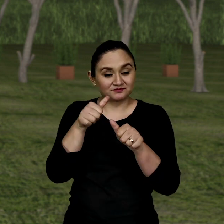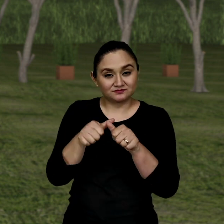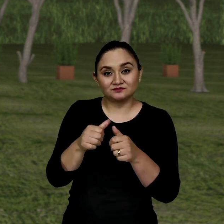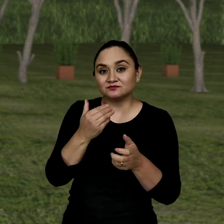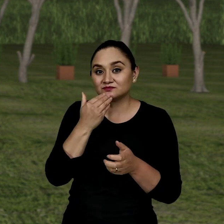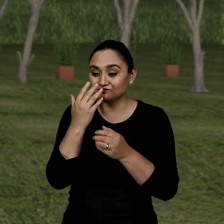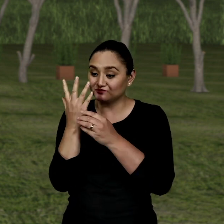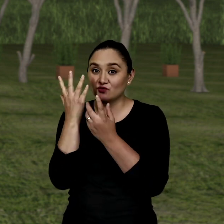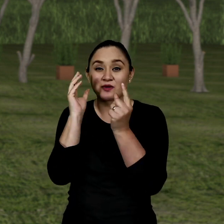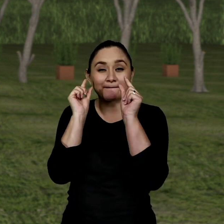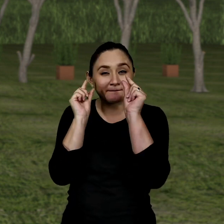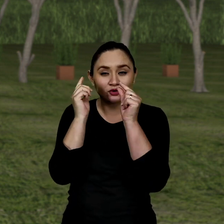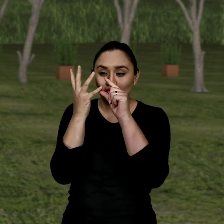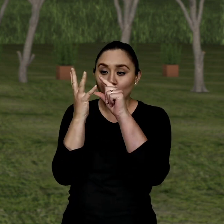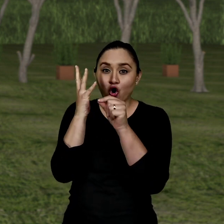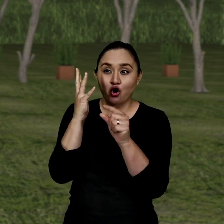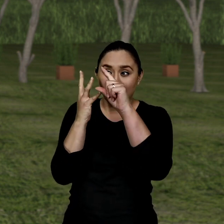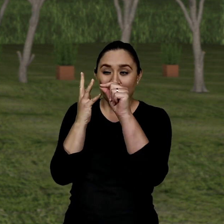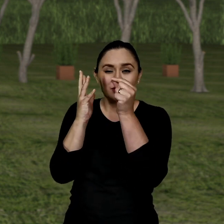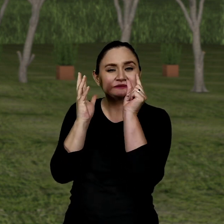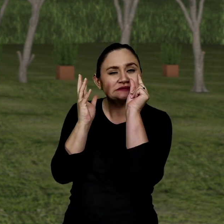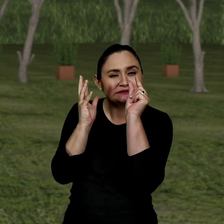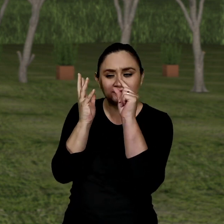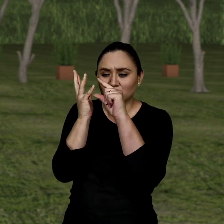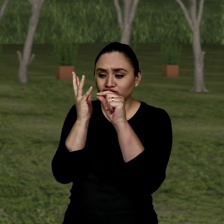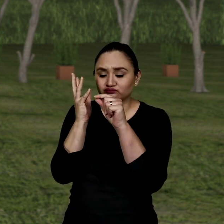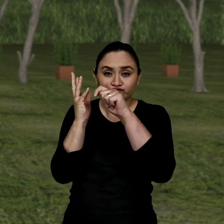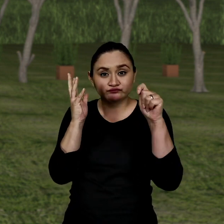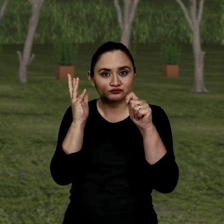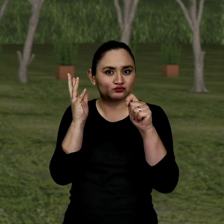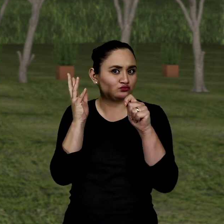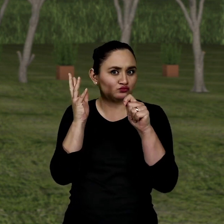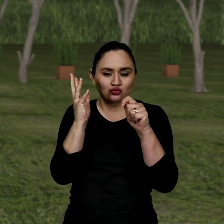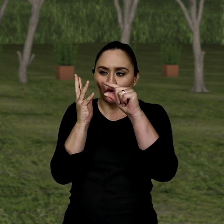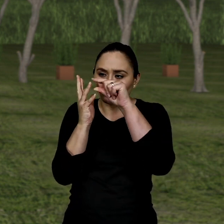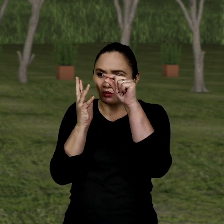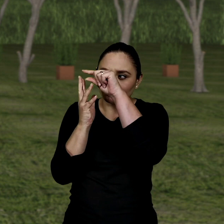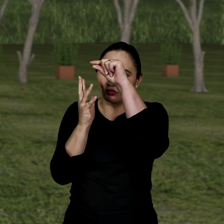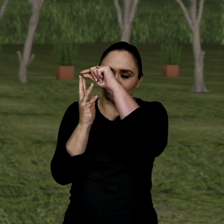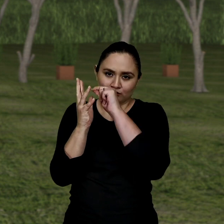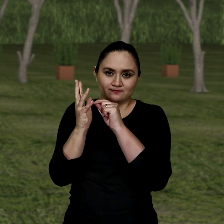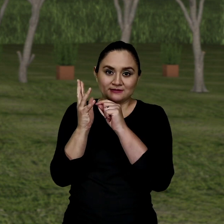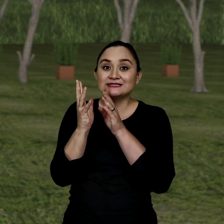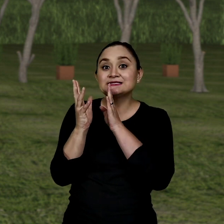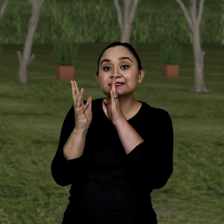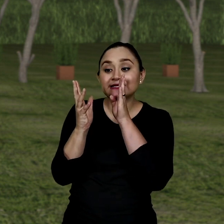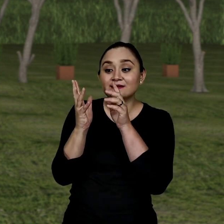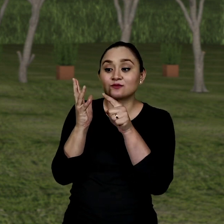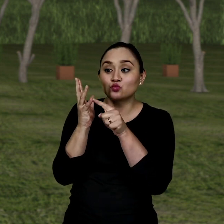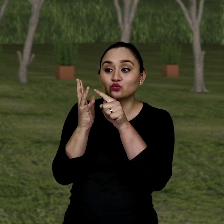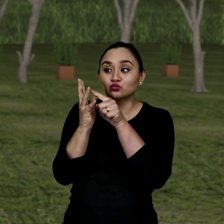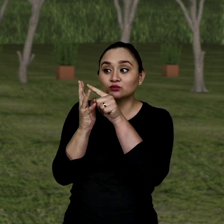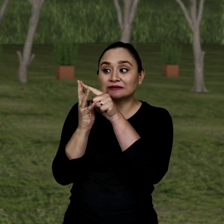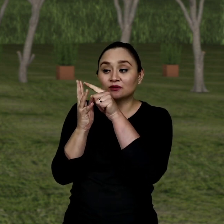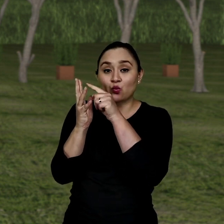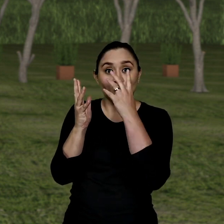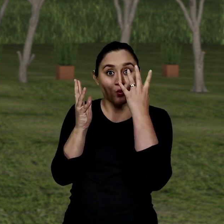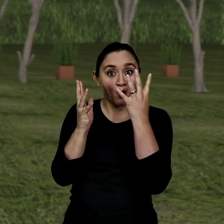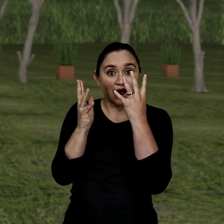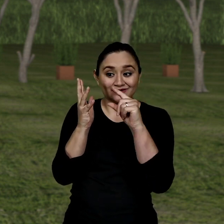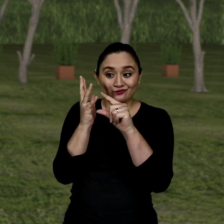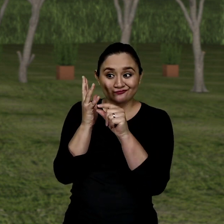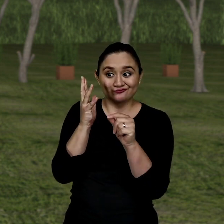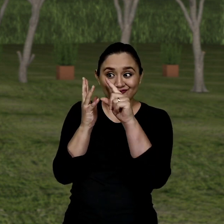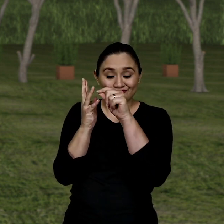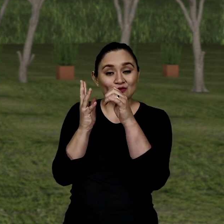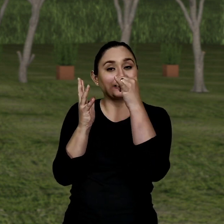deberán dejar al menos 4 hojas sobre la planta. Las hojas pequeñas normalmente se encuentran en el centro de la planta y crecerán